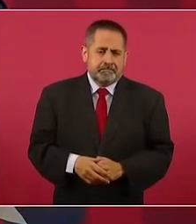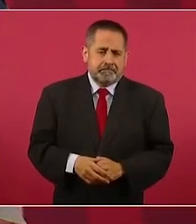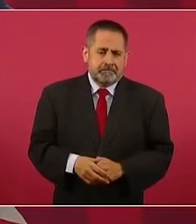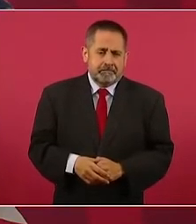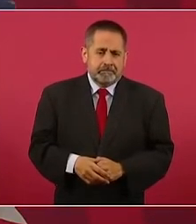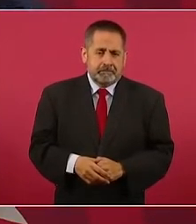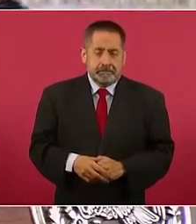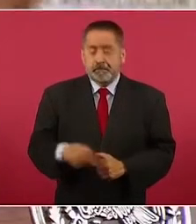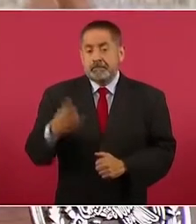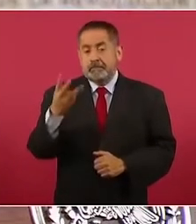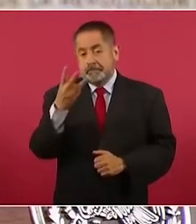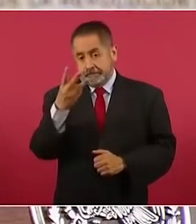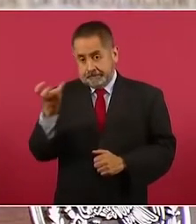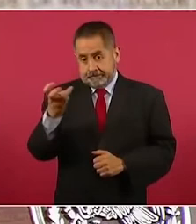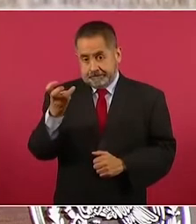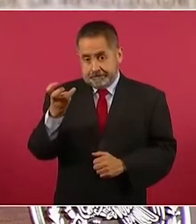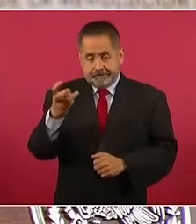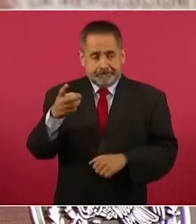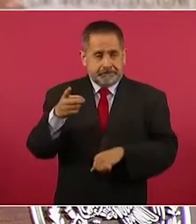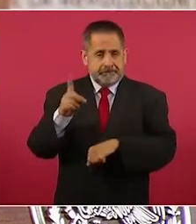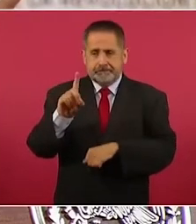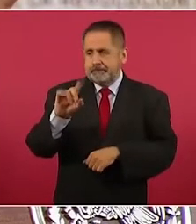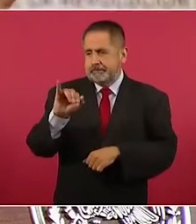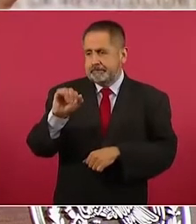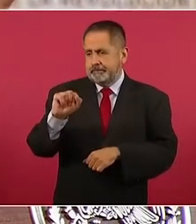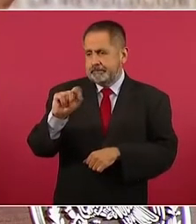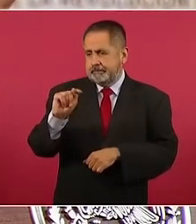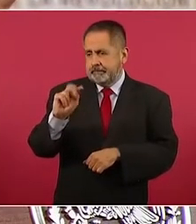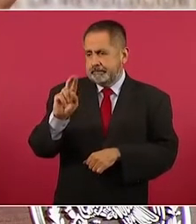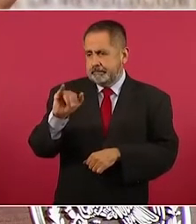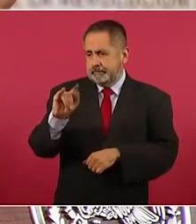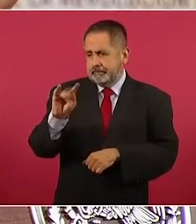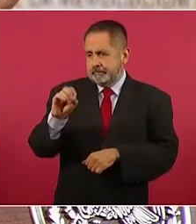Y de los 300 distritos,